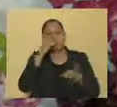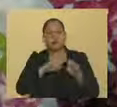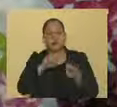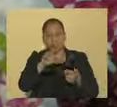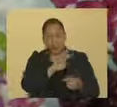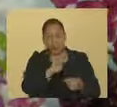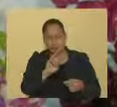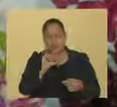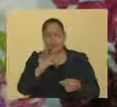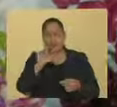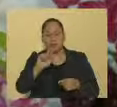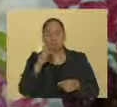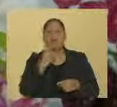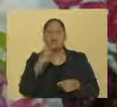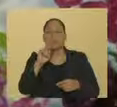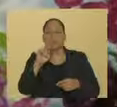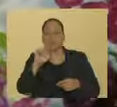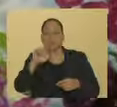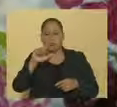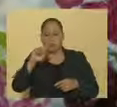a